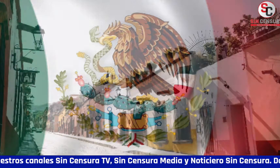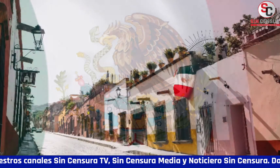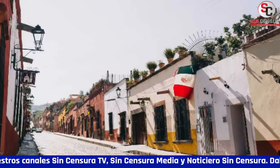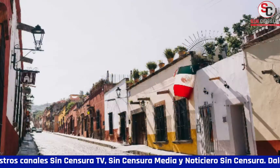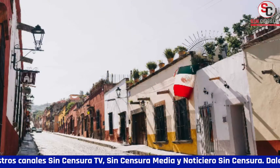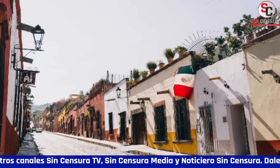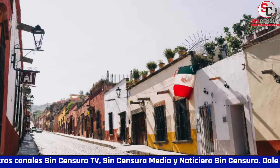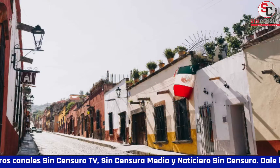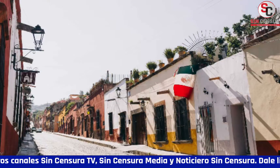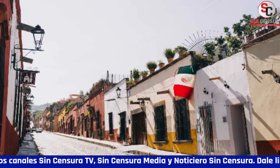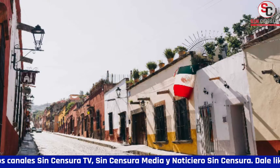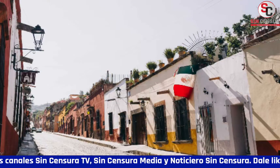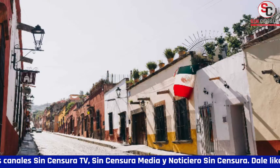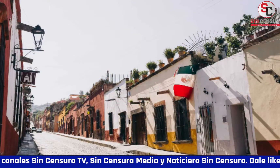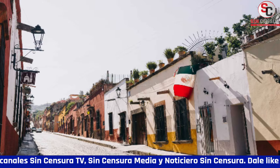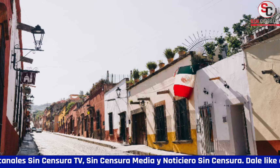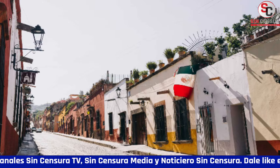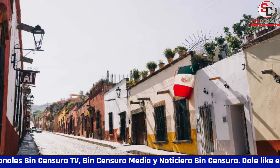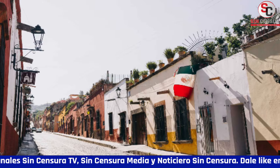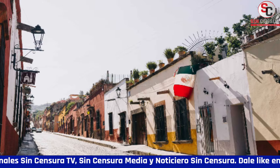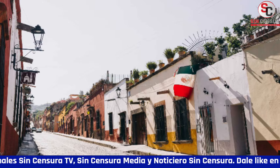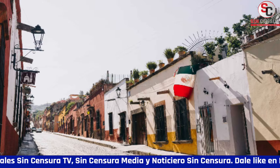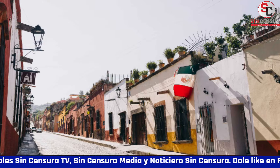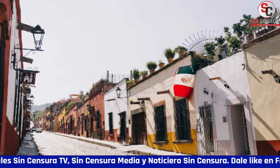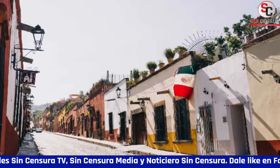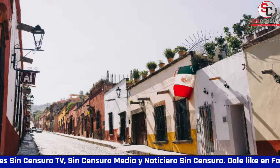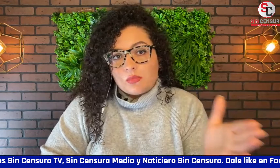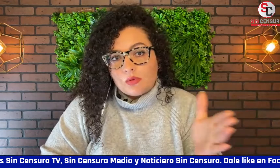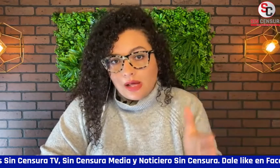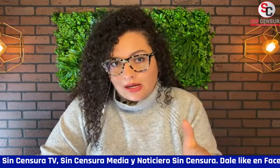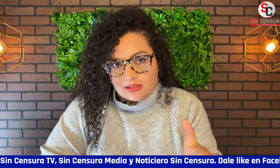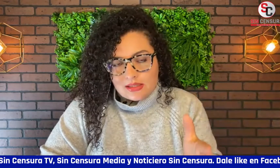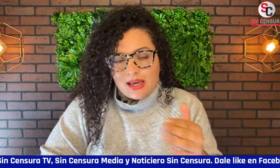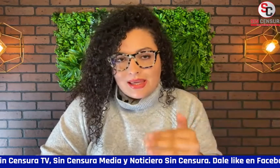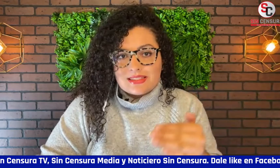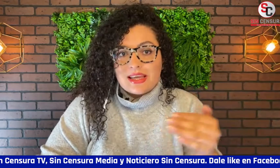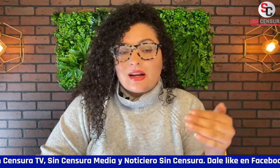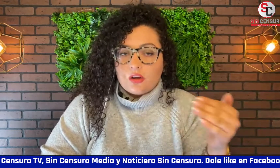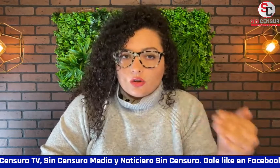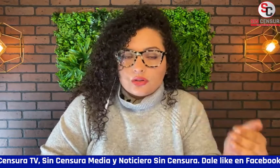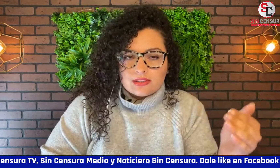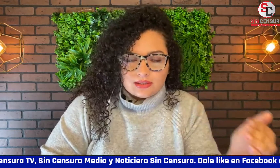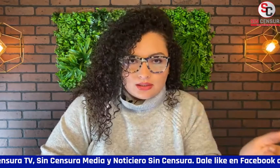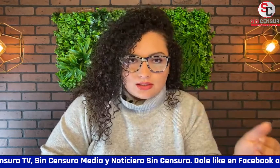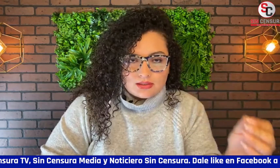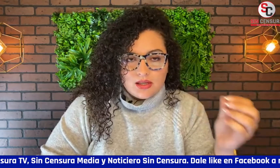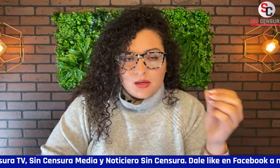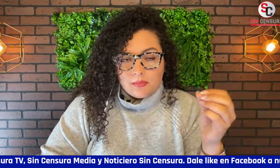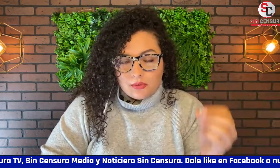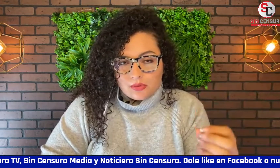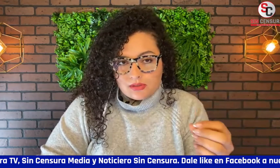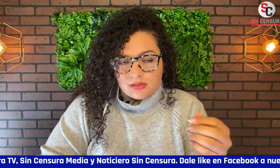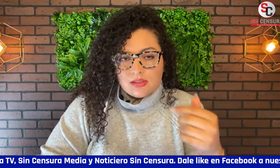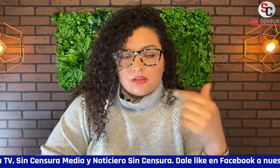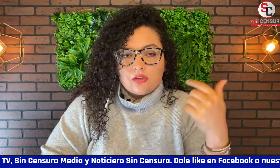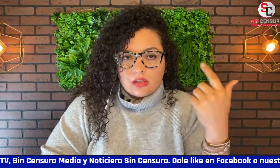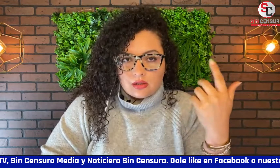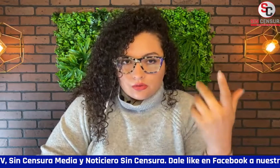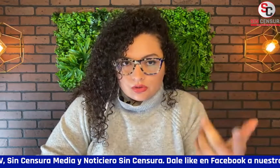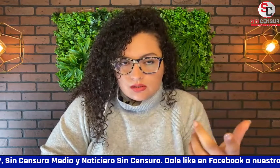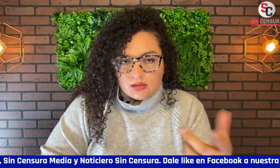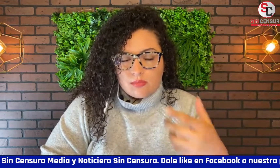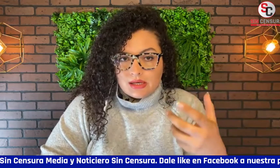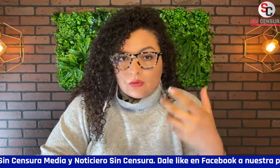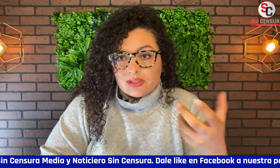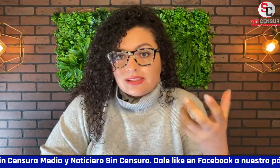se han comportado toda la vida. Si se habla de un cambio, hay que ser plurales y hay que hacer cosas distintas. Bajo ese sentido,